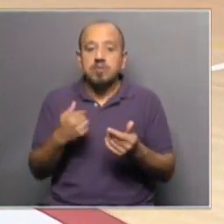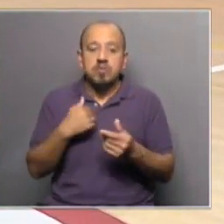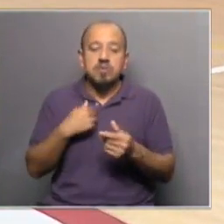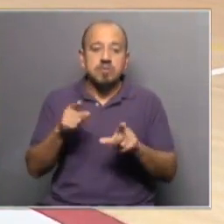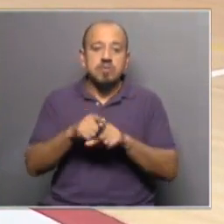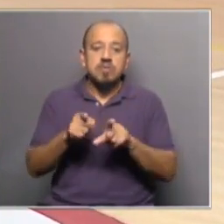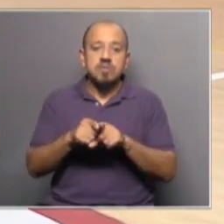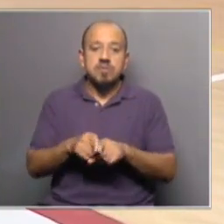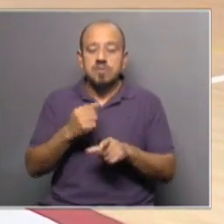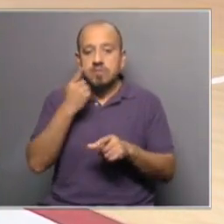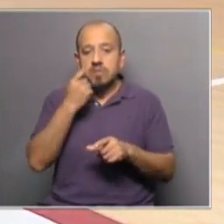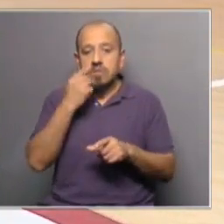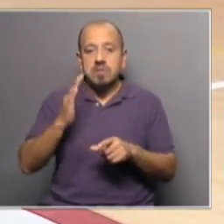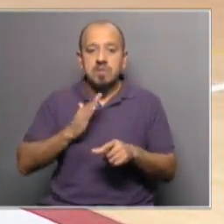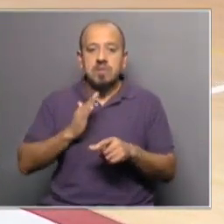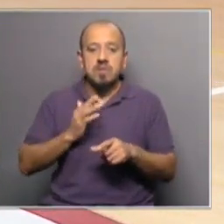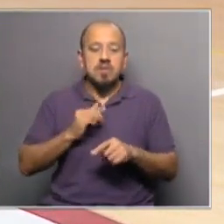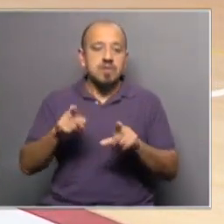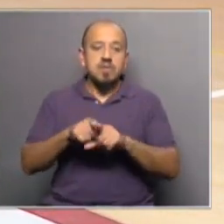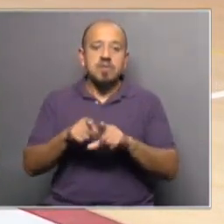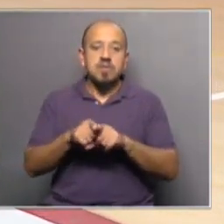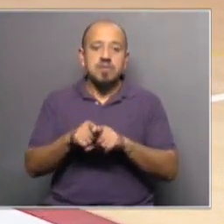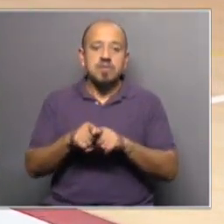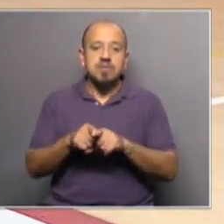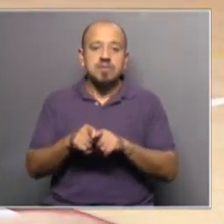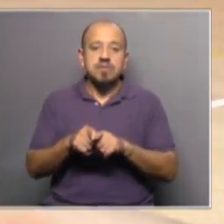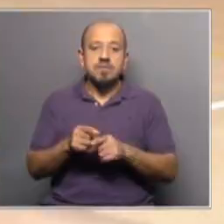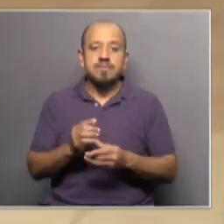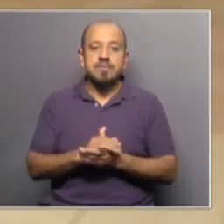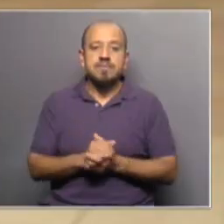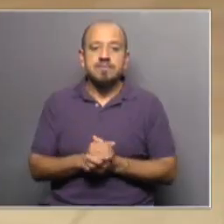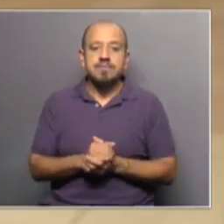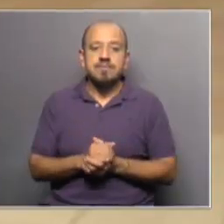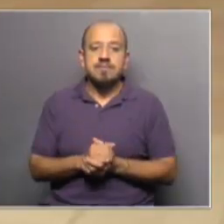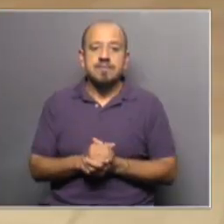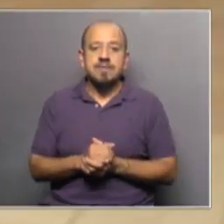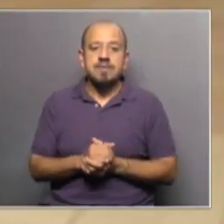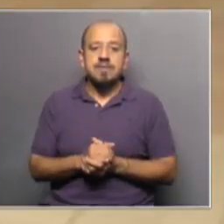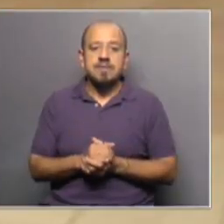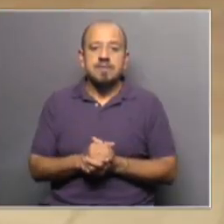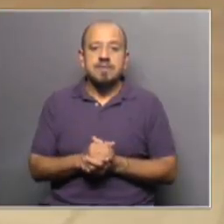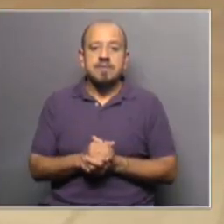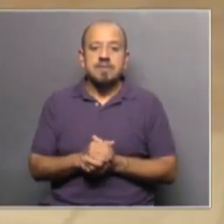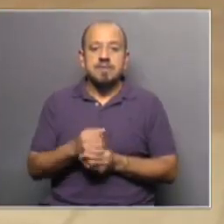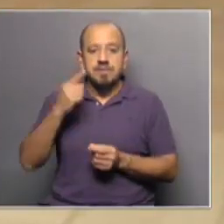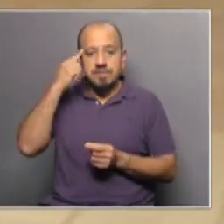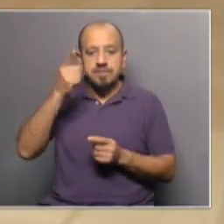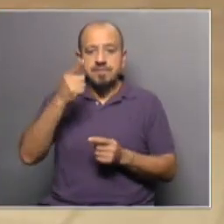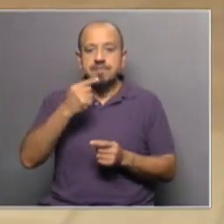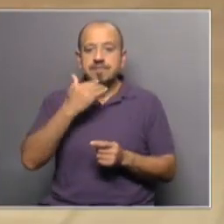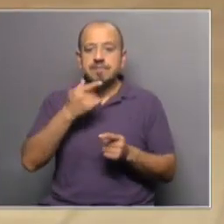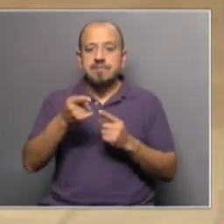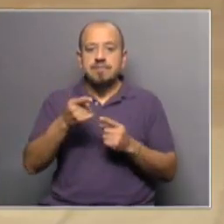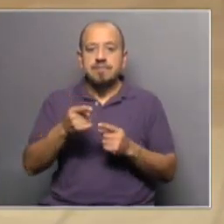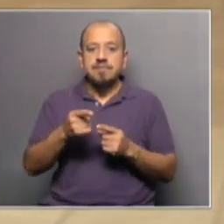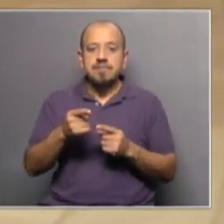tanto los hombres como las mujeres, todos tenemos que tener el mismo espacio. Y las mismas oportunidades, perdón. ¿Pensás que tu ejemplo